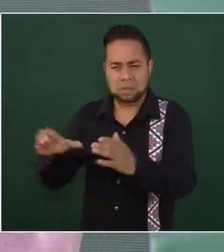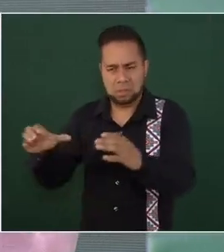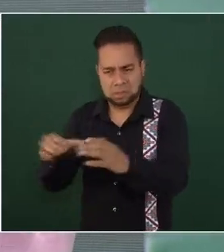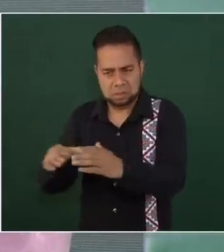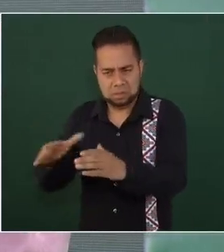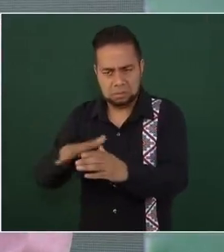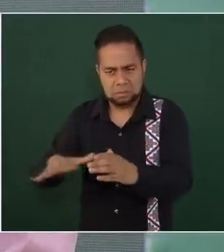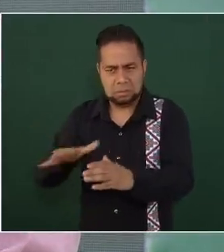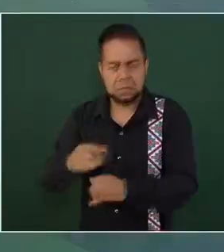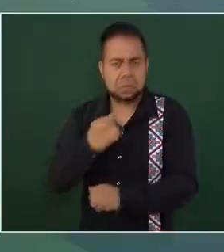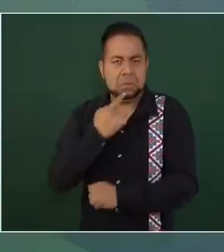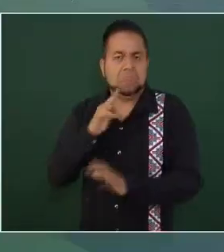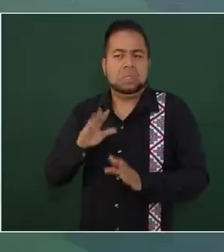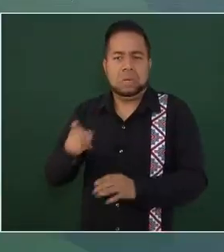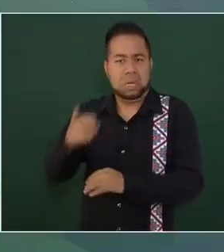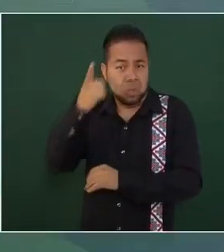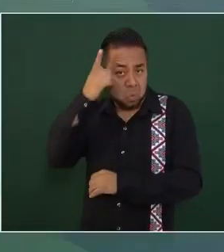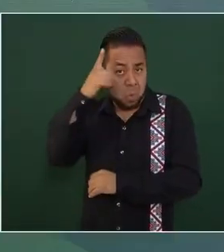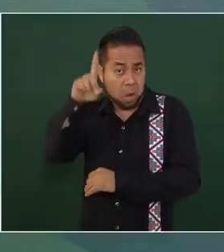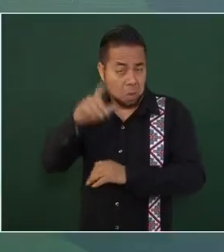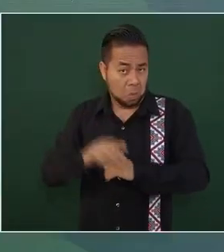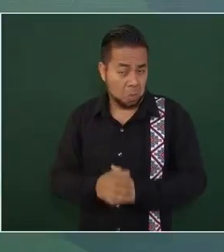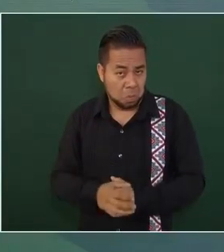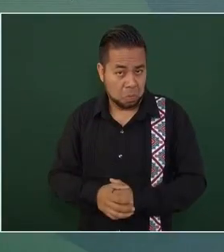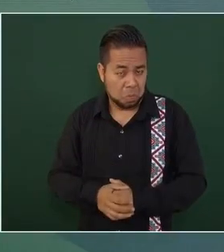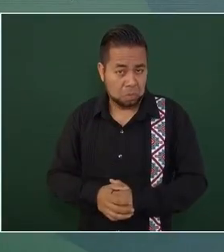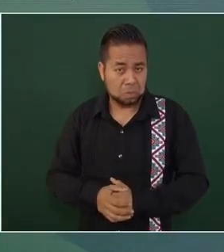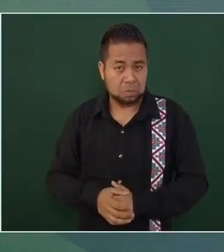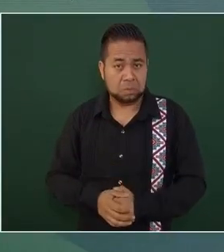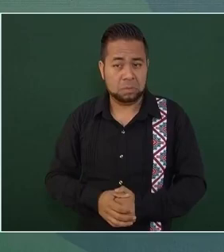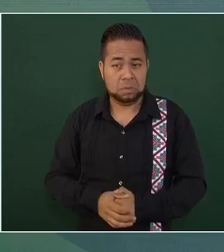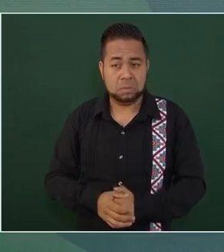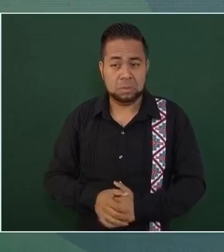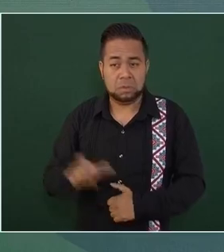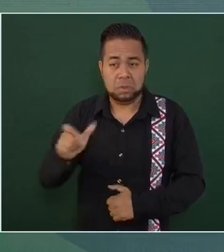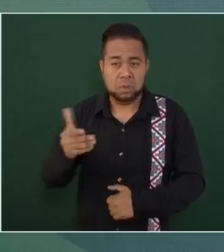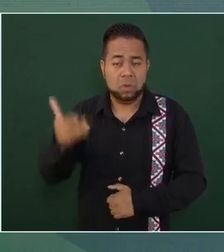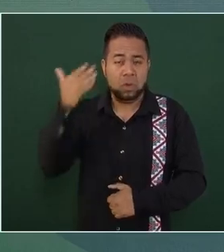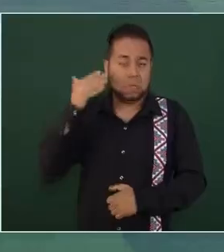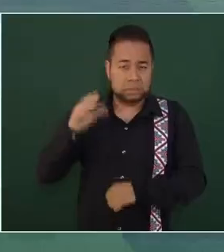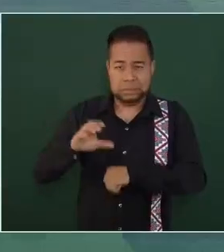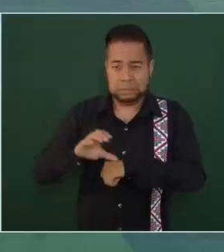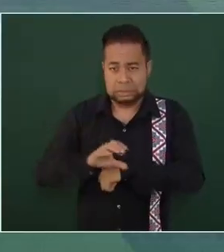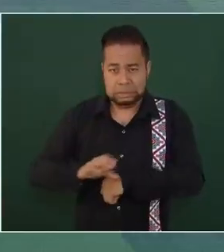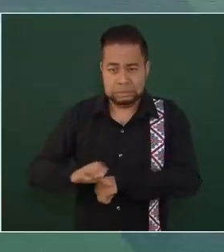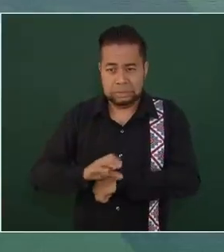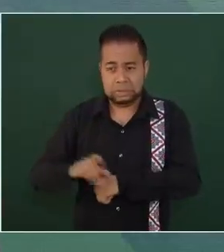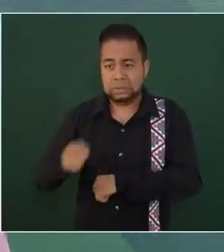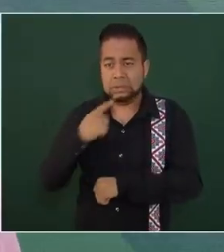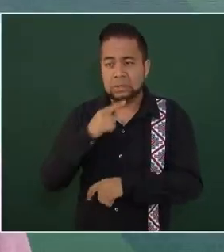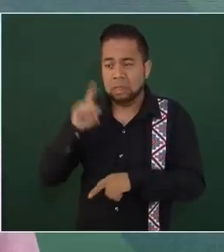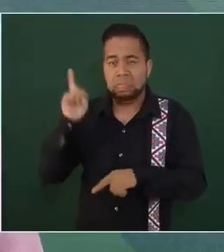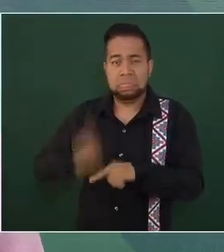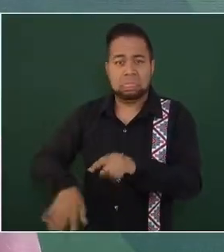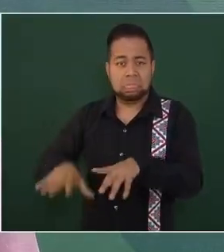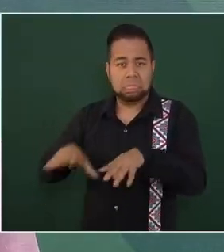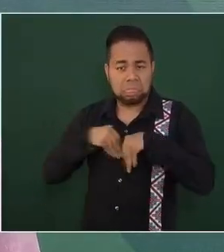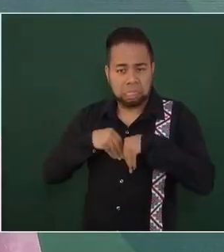que supuestamente era el dueño y que cuando el tiempo de Salinas se lo habían expropiado